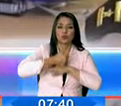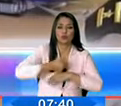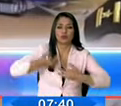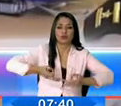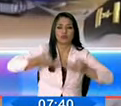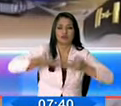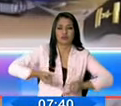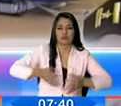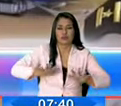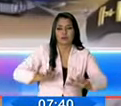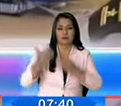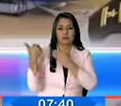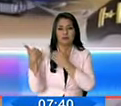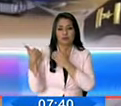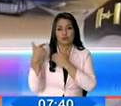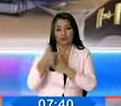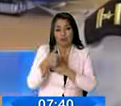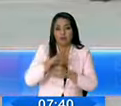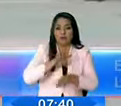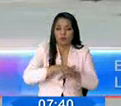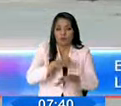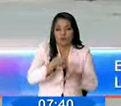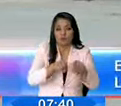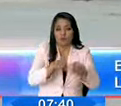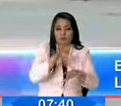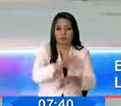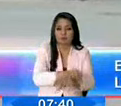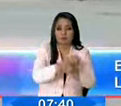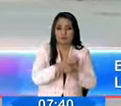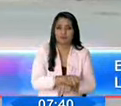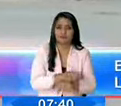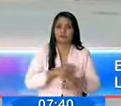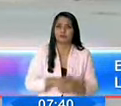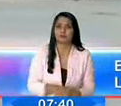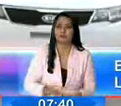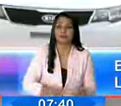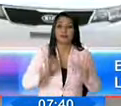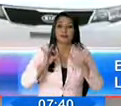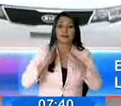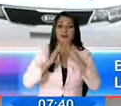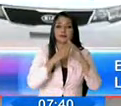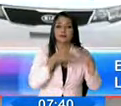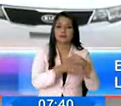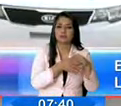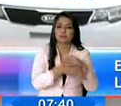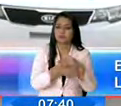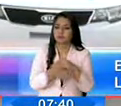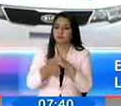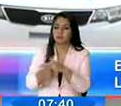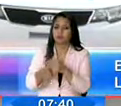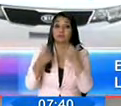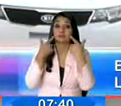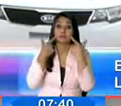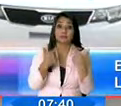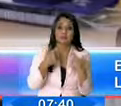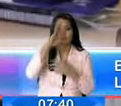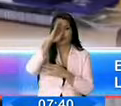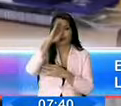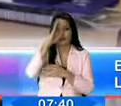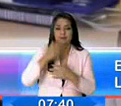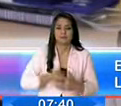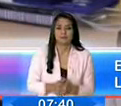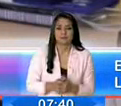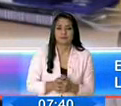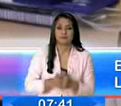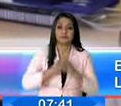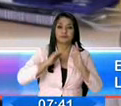ser pertinente la detención o no de estas personas. Los uniformados allanaron 7 inmuebles. Los que permanecen bajo resguardo policial.